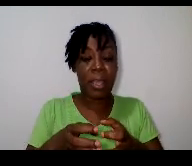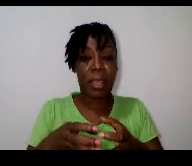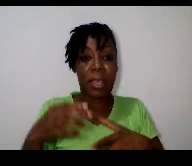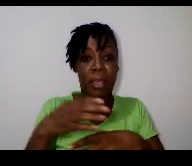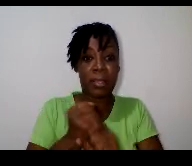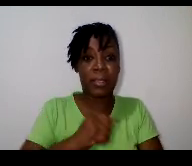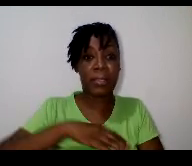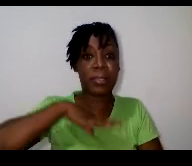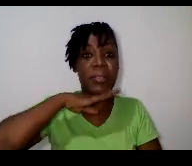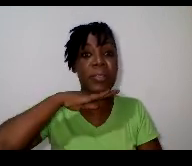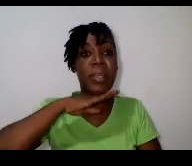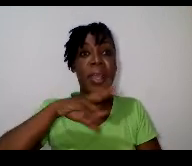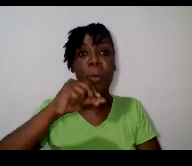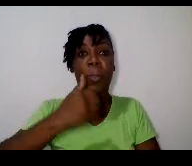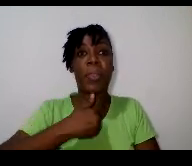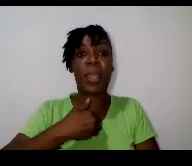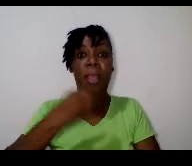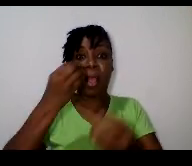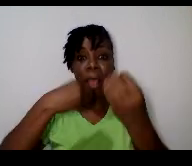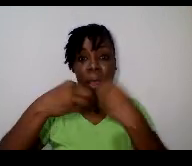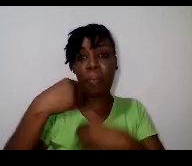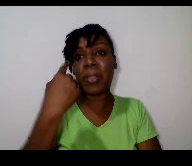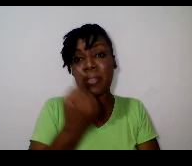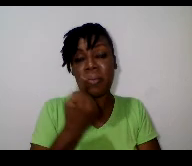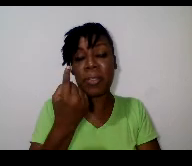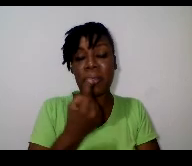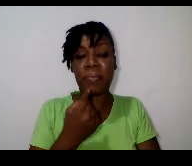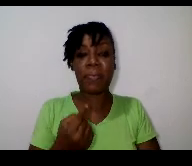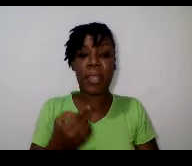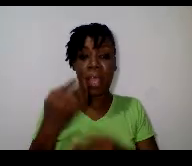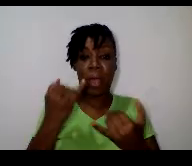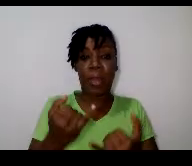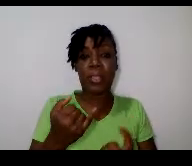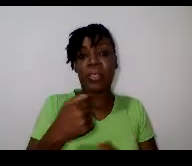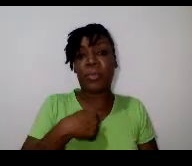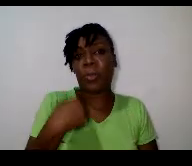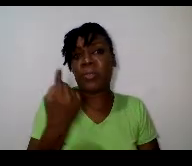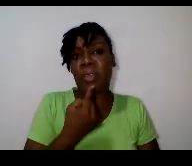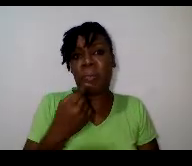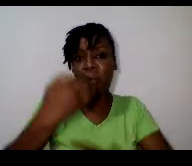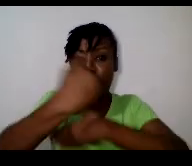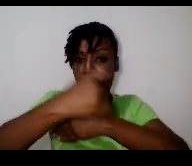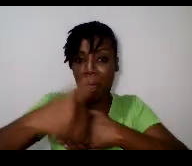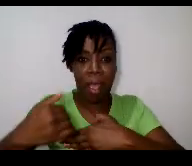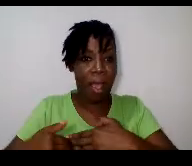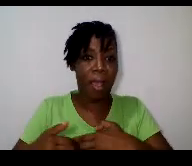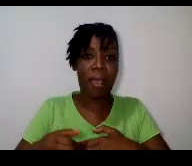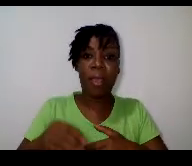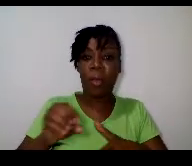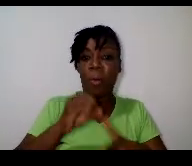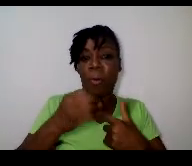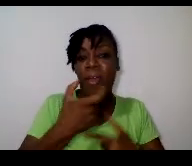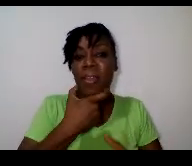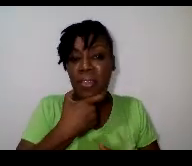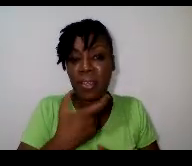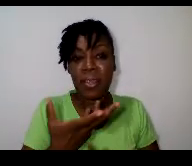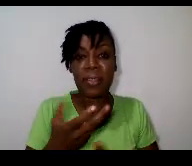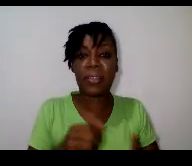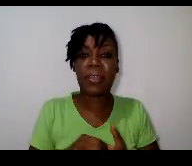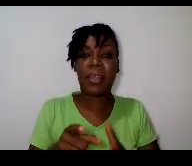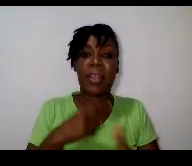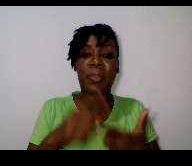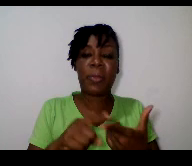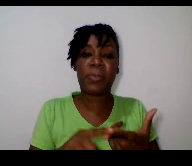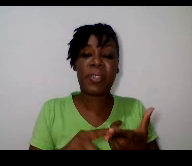no tengan hambre con más frecuencia. Si yo les doy siempre harinas refinadas, van a tener hambre muchas más veces que si les